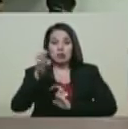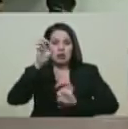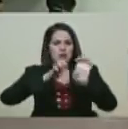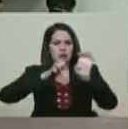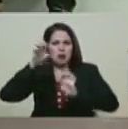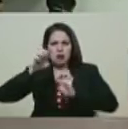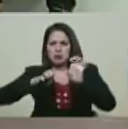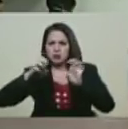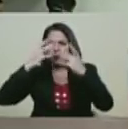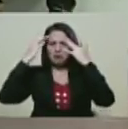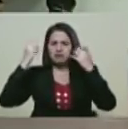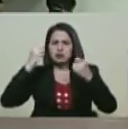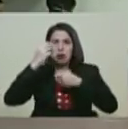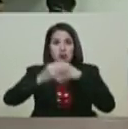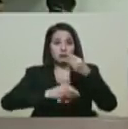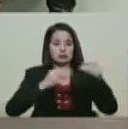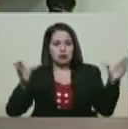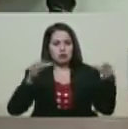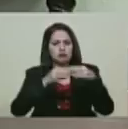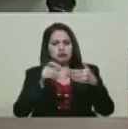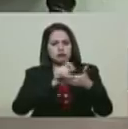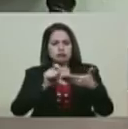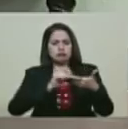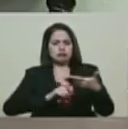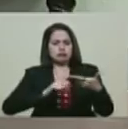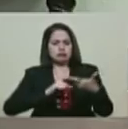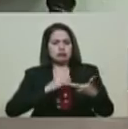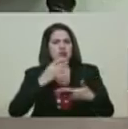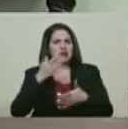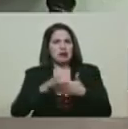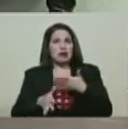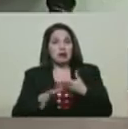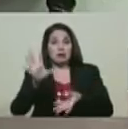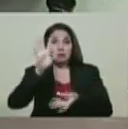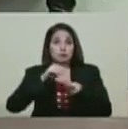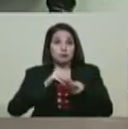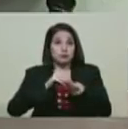conjunto de profesionales, se concluyó, fíjense ustedes,